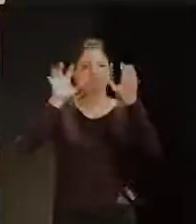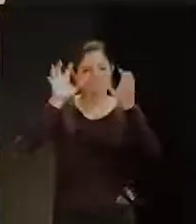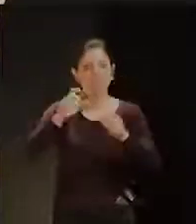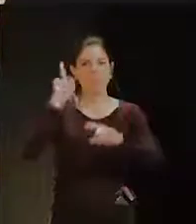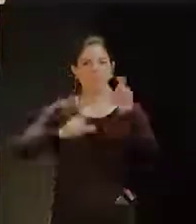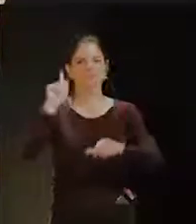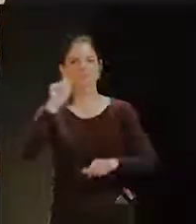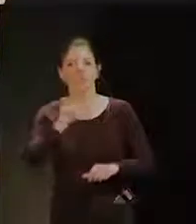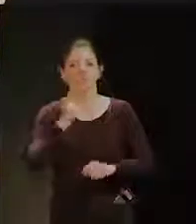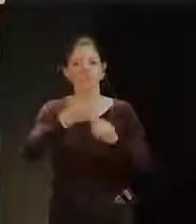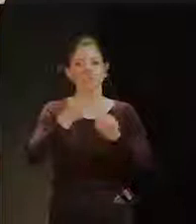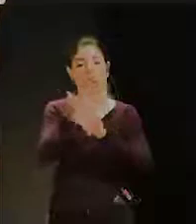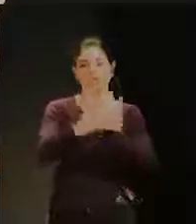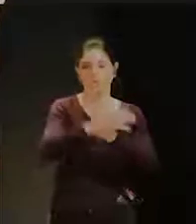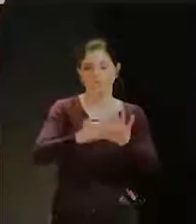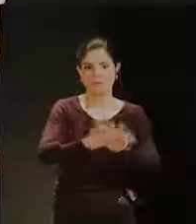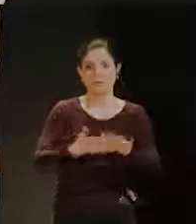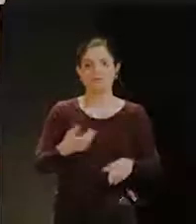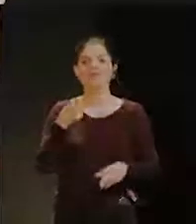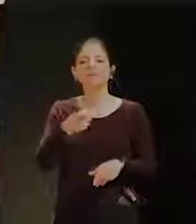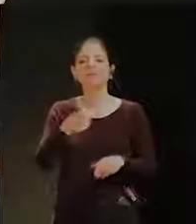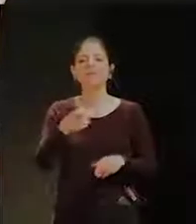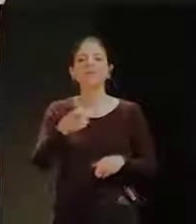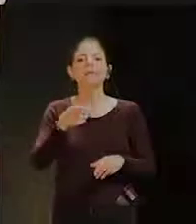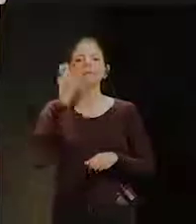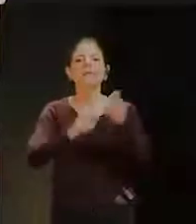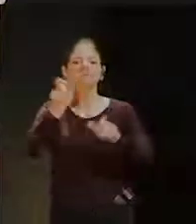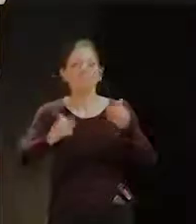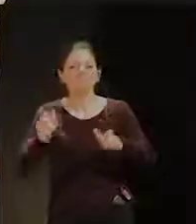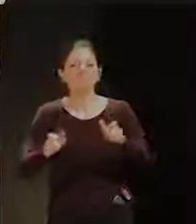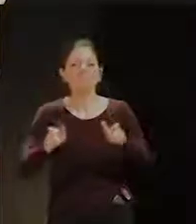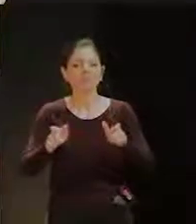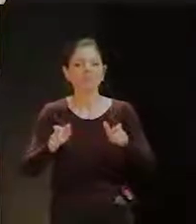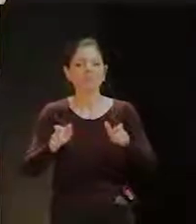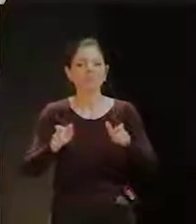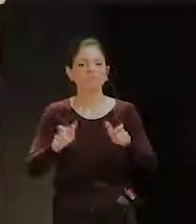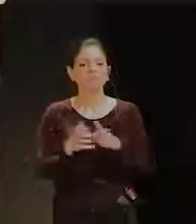aprendizaje, personas sordas que utilizan lengua de signos, de señas, personas con